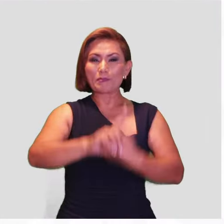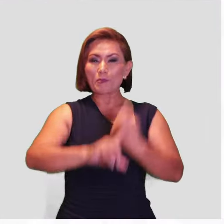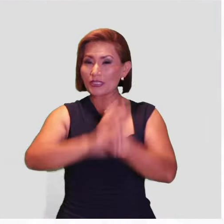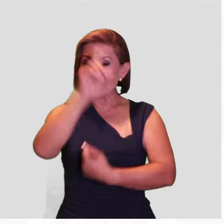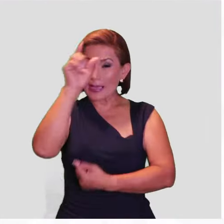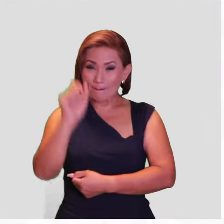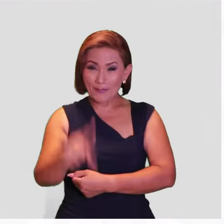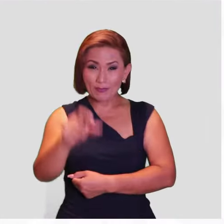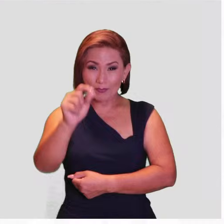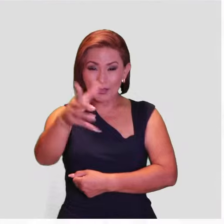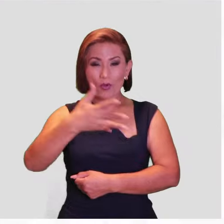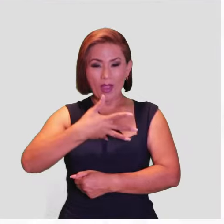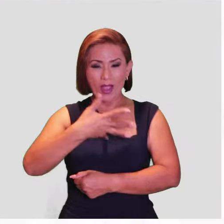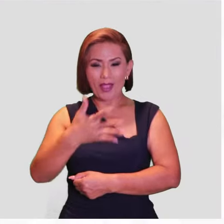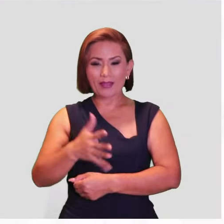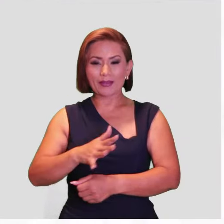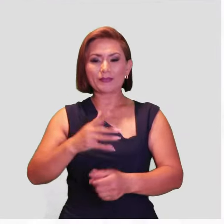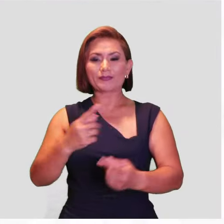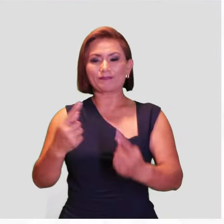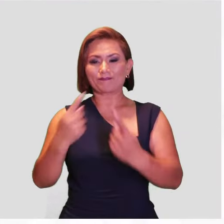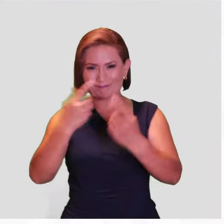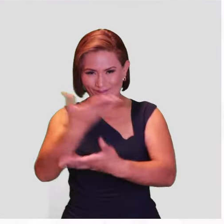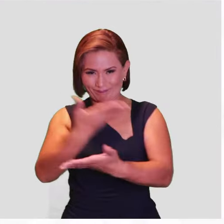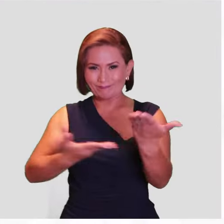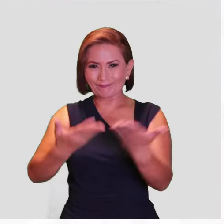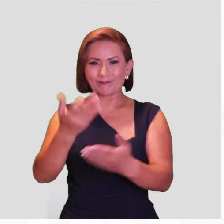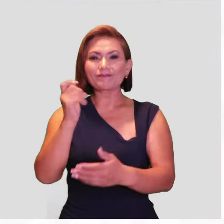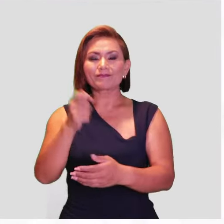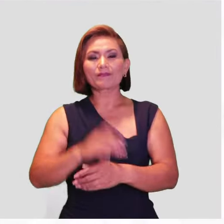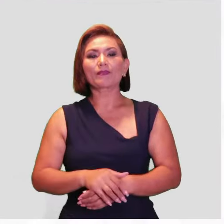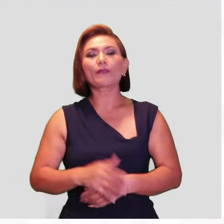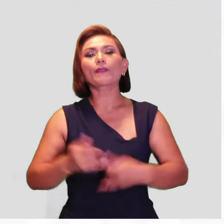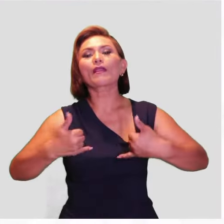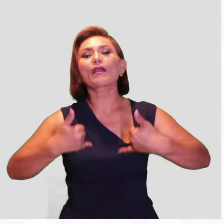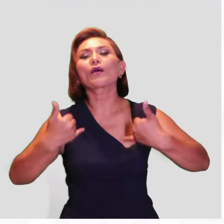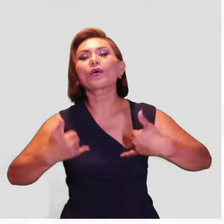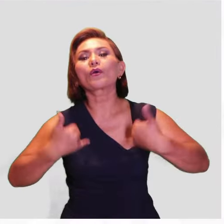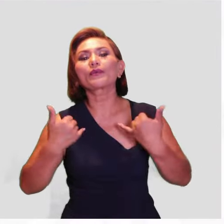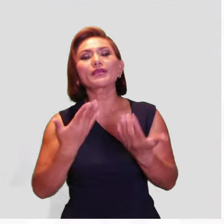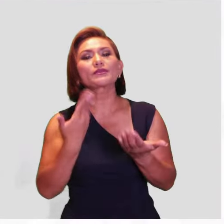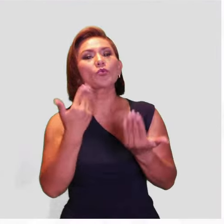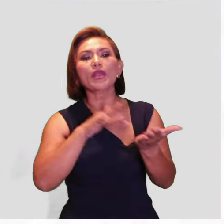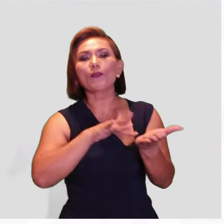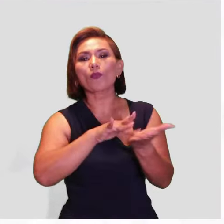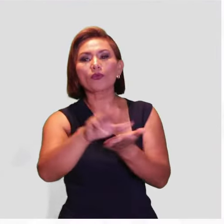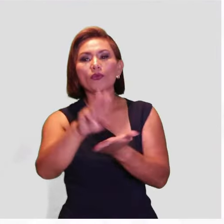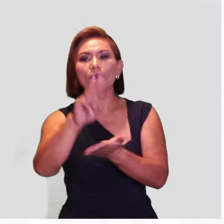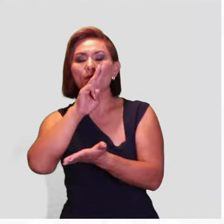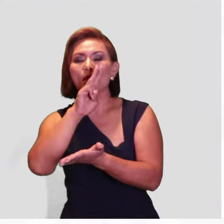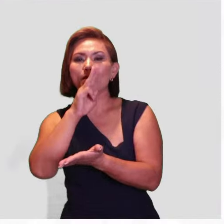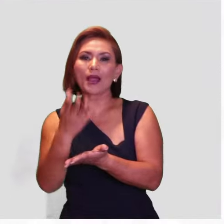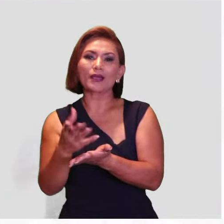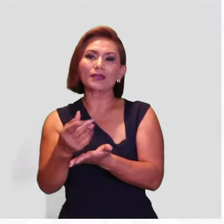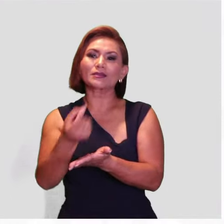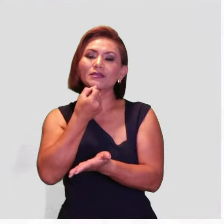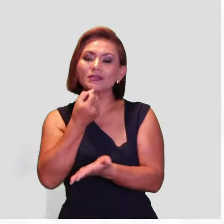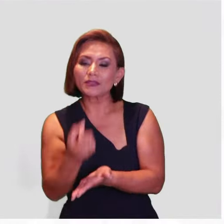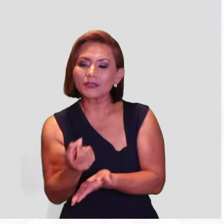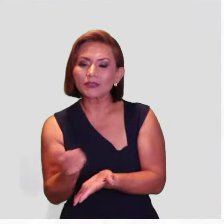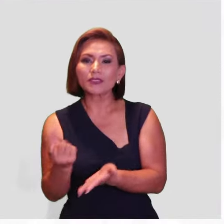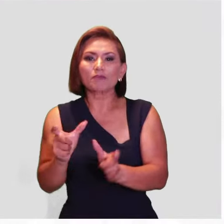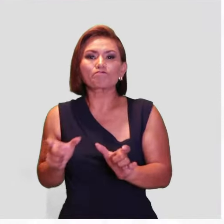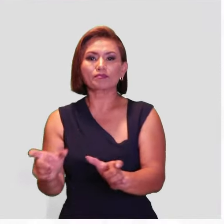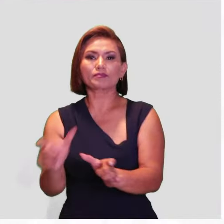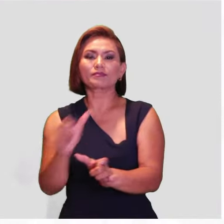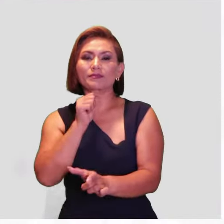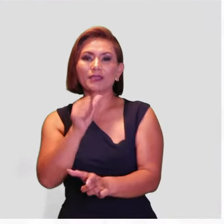este esquema que estamos en los diálogos, la falta de apoyo a los jóvenes, la falta de apoyo a las mujeres, madres de familia, la niñez desatendida y no protegida,